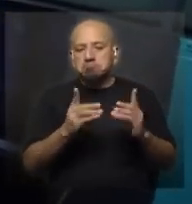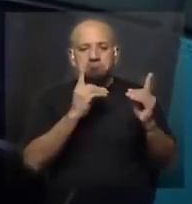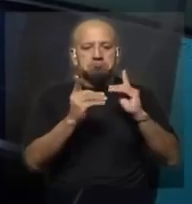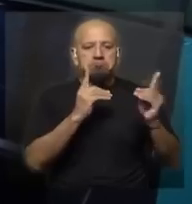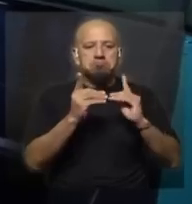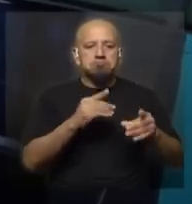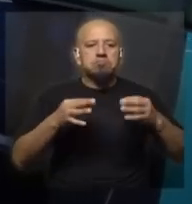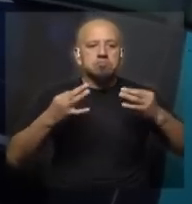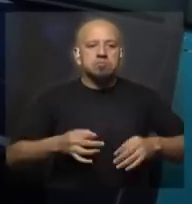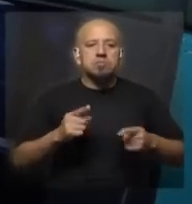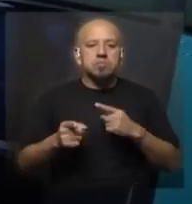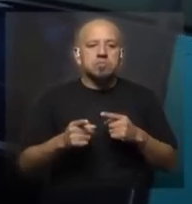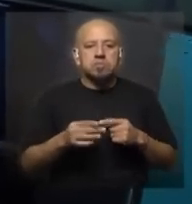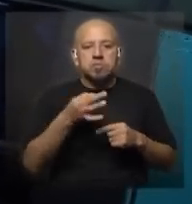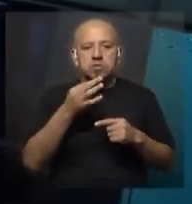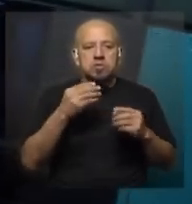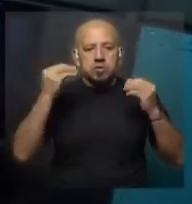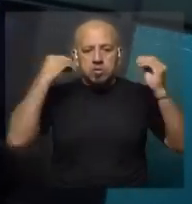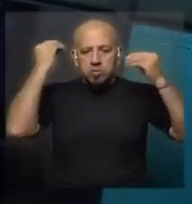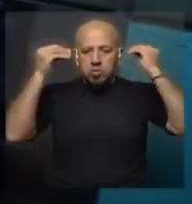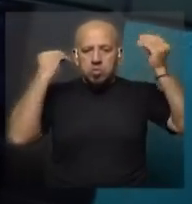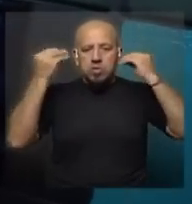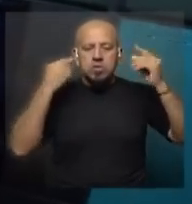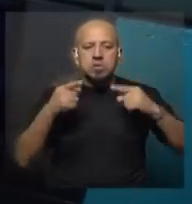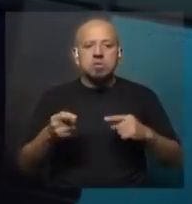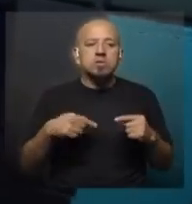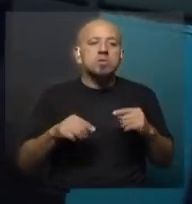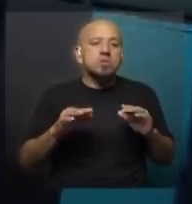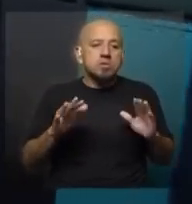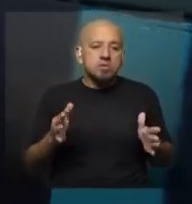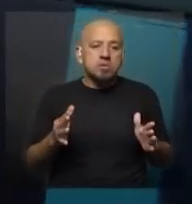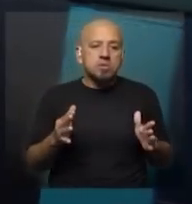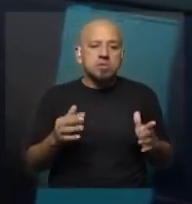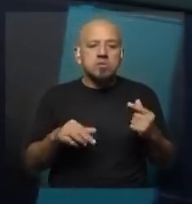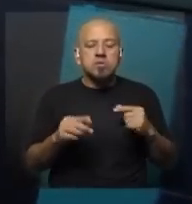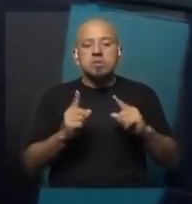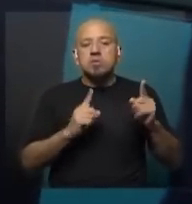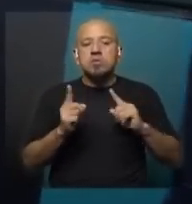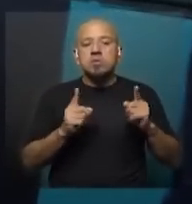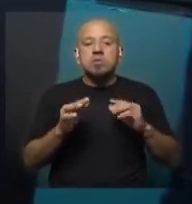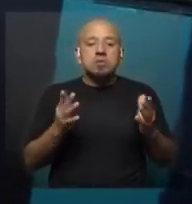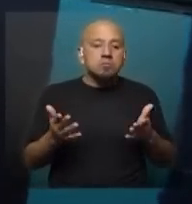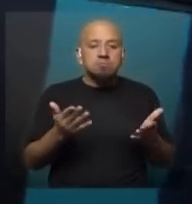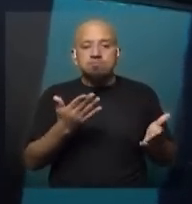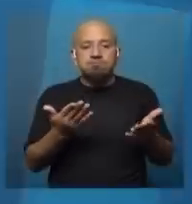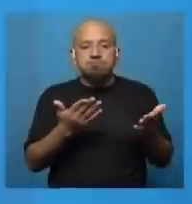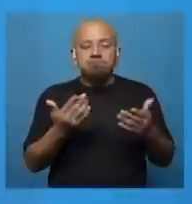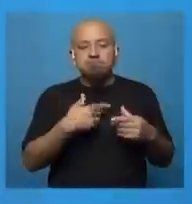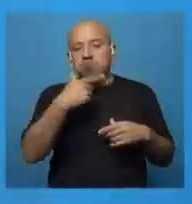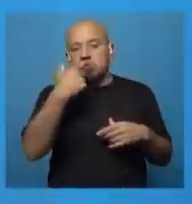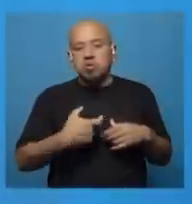ella en primer lugar manifestó la preocupación de bueno si nosotros percibíamos algún componente de inseguridad personal